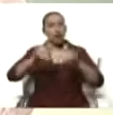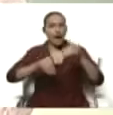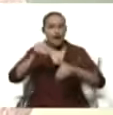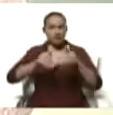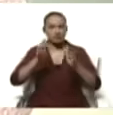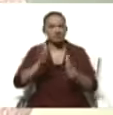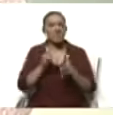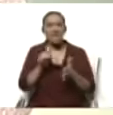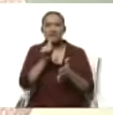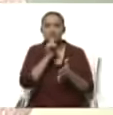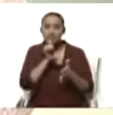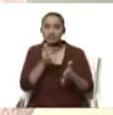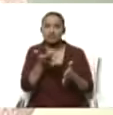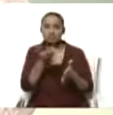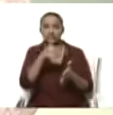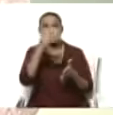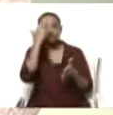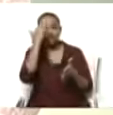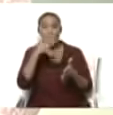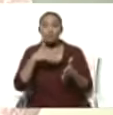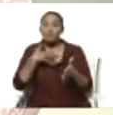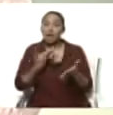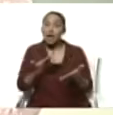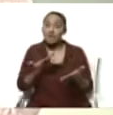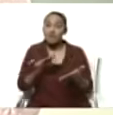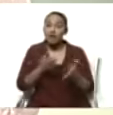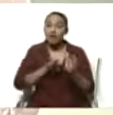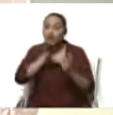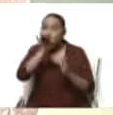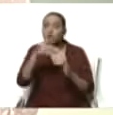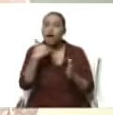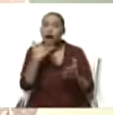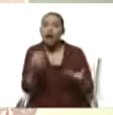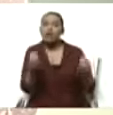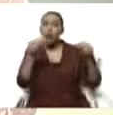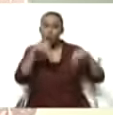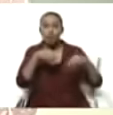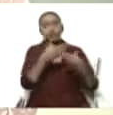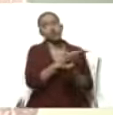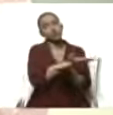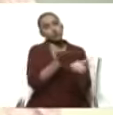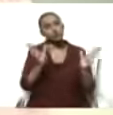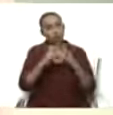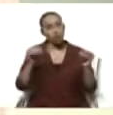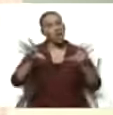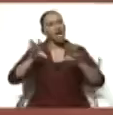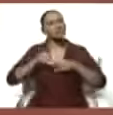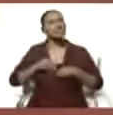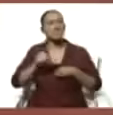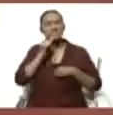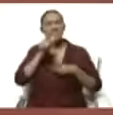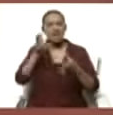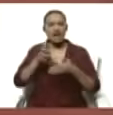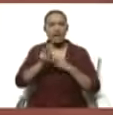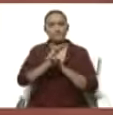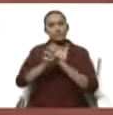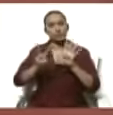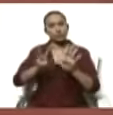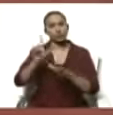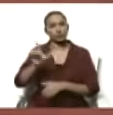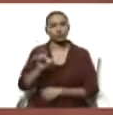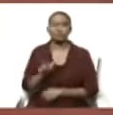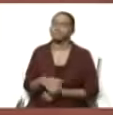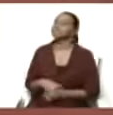avanzar en un acuerdo donde todos reconozcan los resultados del 28 de Julio gracias gracias m